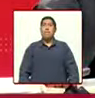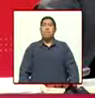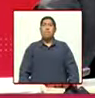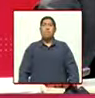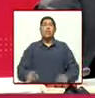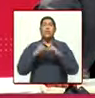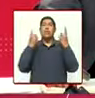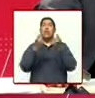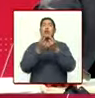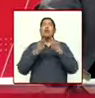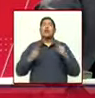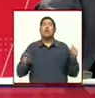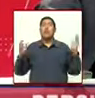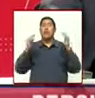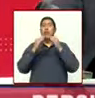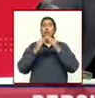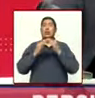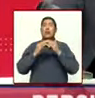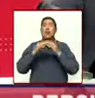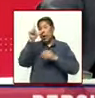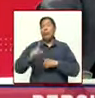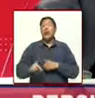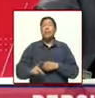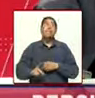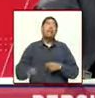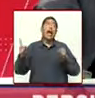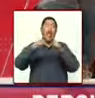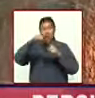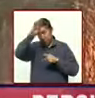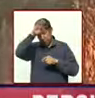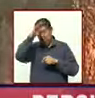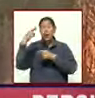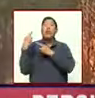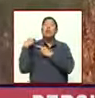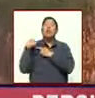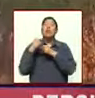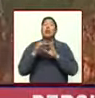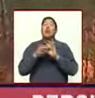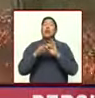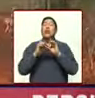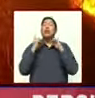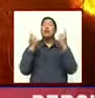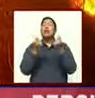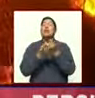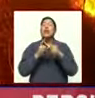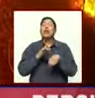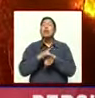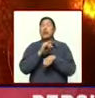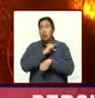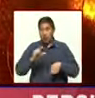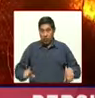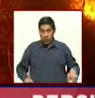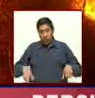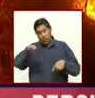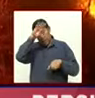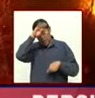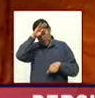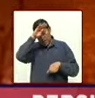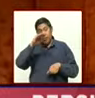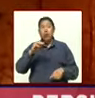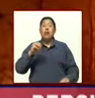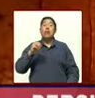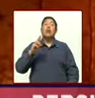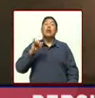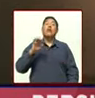Y del Departamento de La Paz nos vamos hasta el Beni porque el responsable de la Unidad Departamental de Alerta Temprana de la Gobernación Beniana,